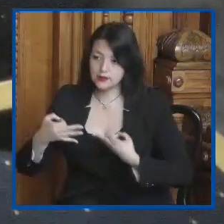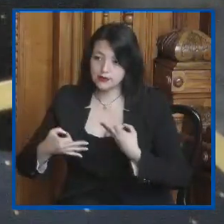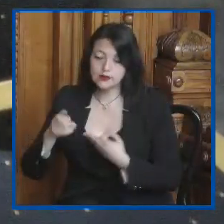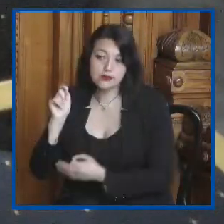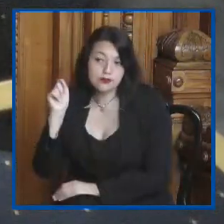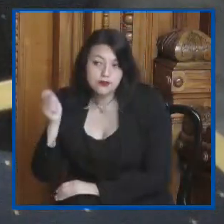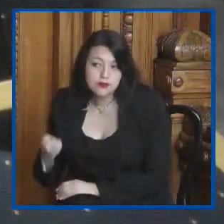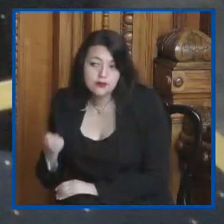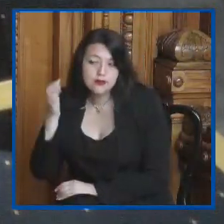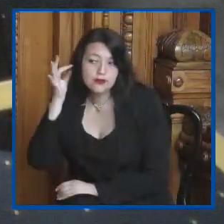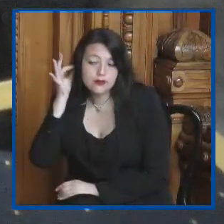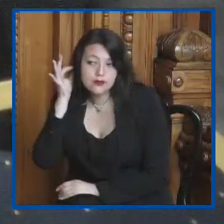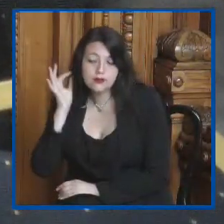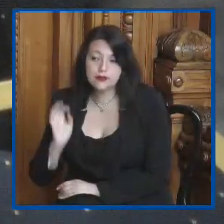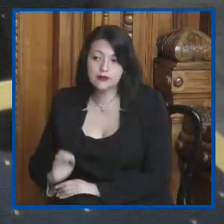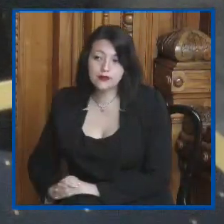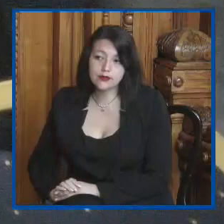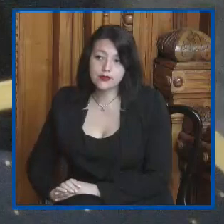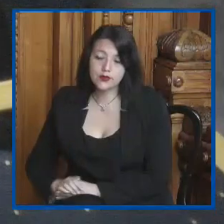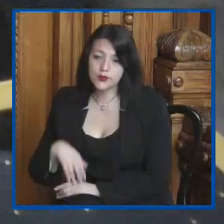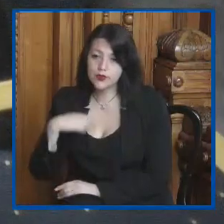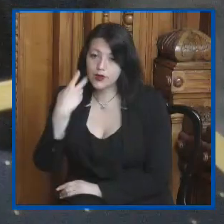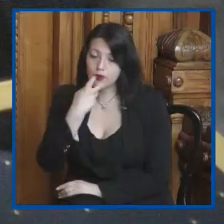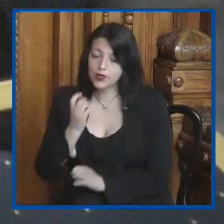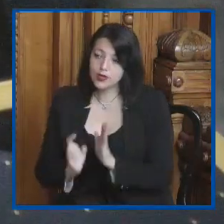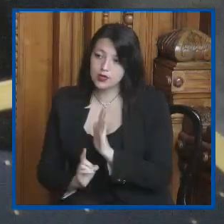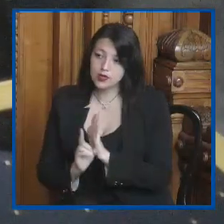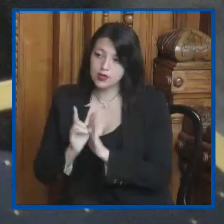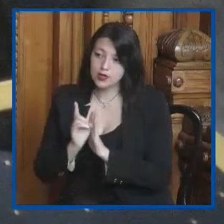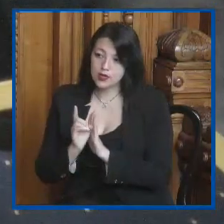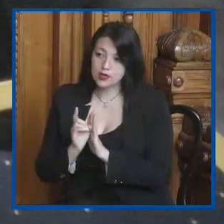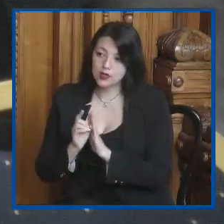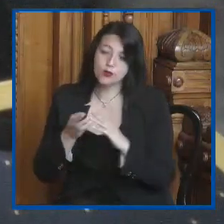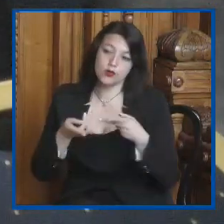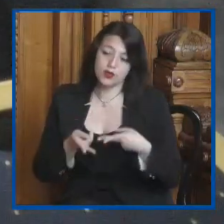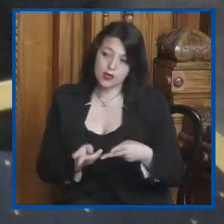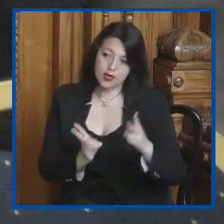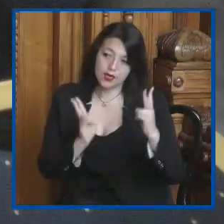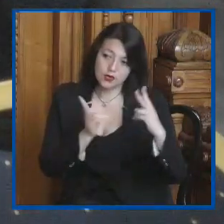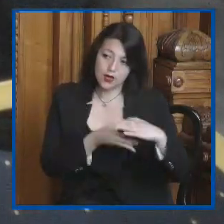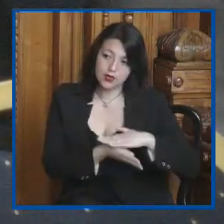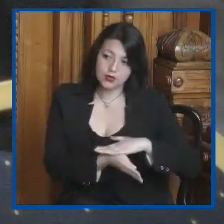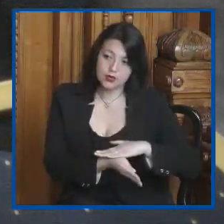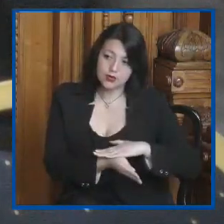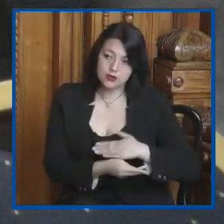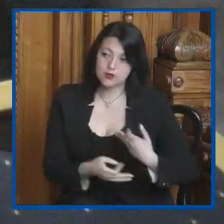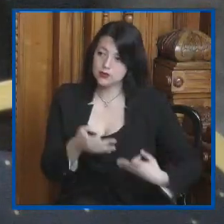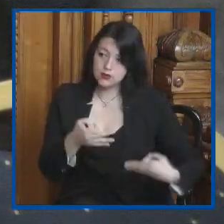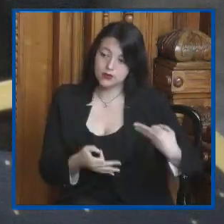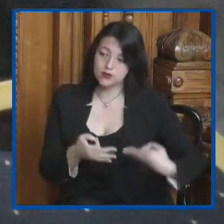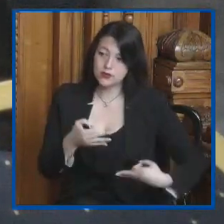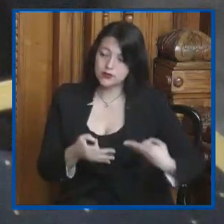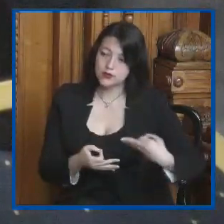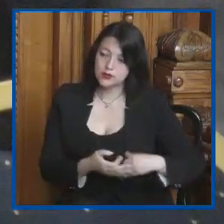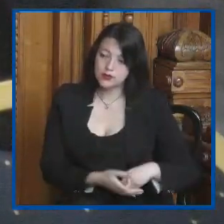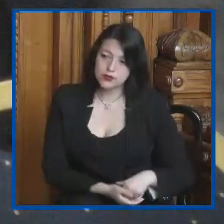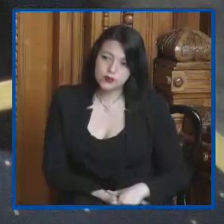sube a este carro del lenguaje claro y la justicia abierta como un derecho de acceso a la justicia de los